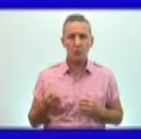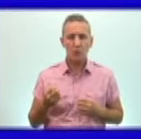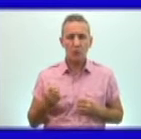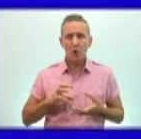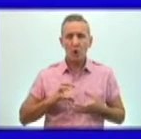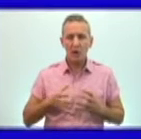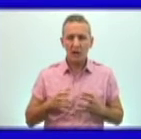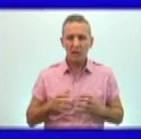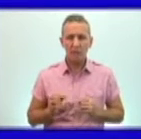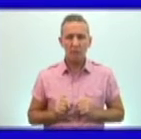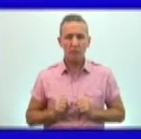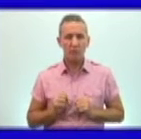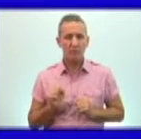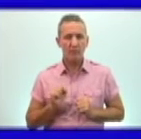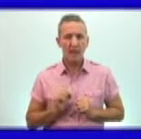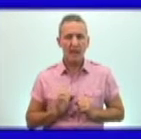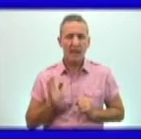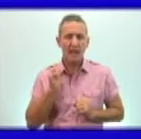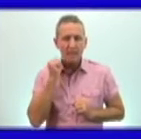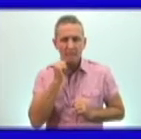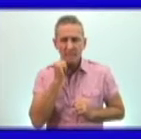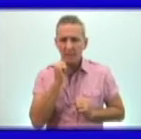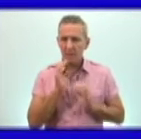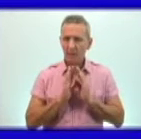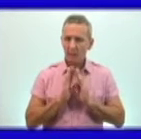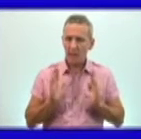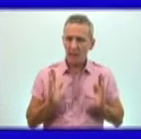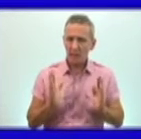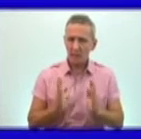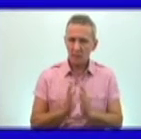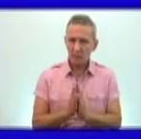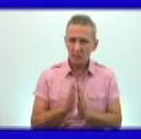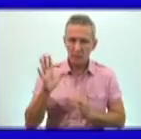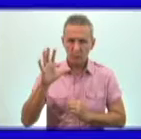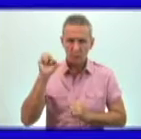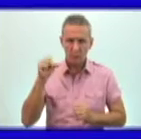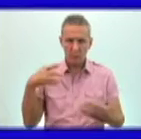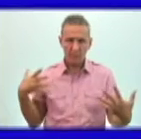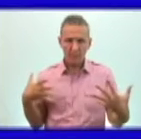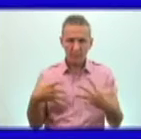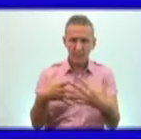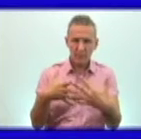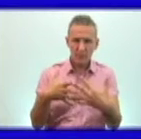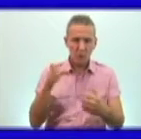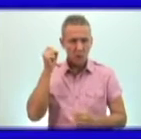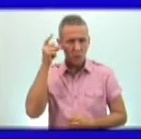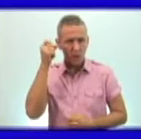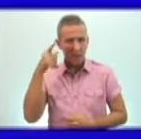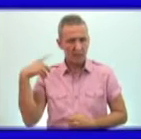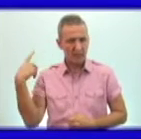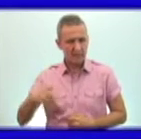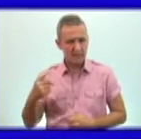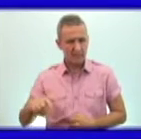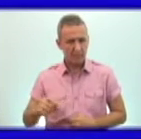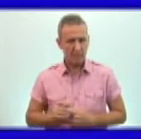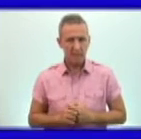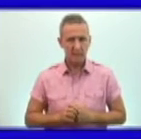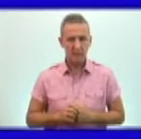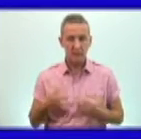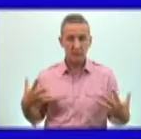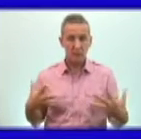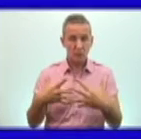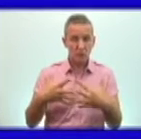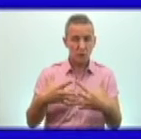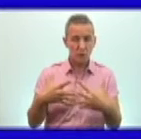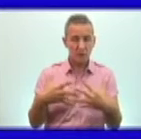entiende y es racionalista porque le entiende en vínculo con la experiencia práctica y porque lo ve en vínculo y en